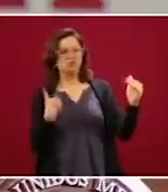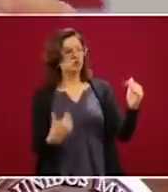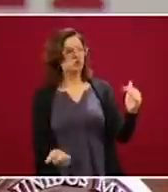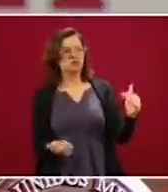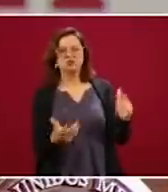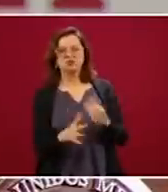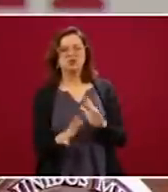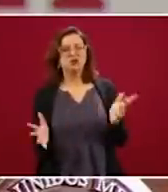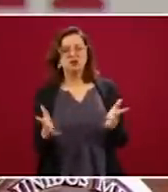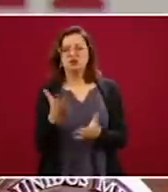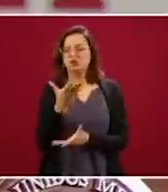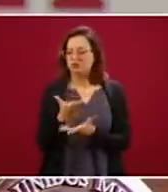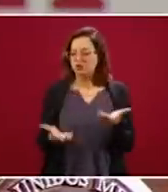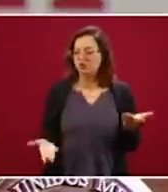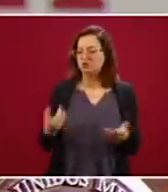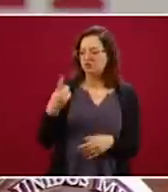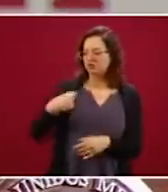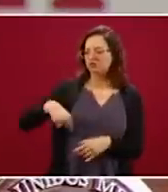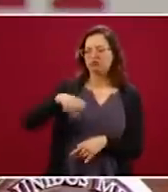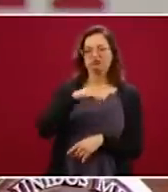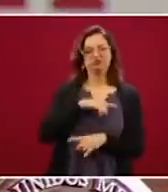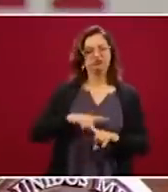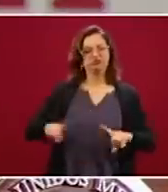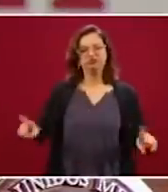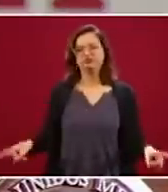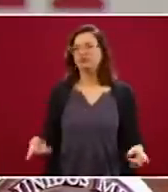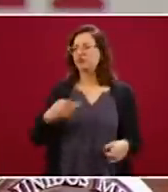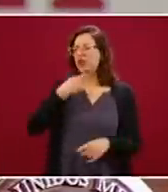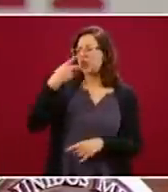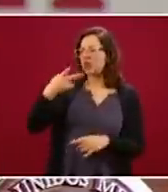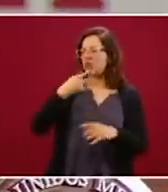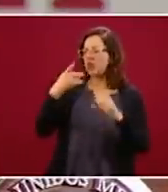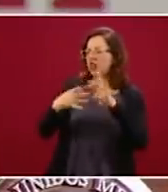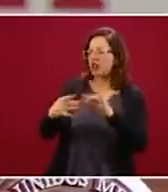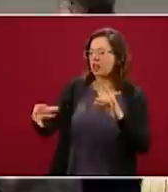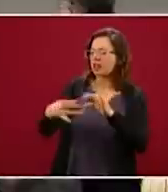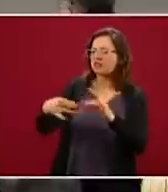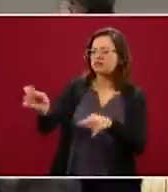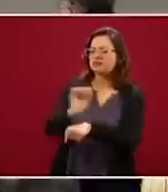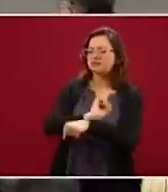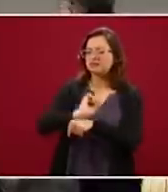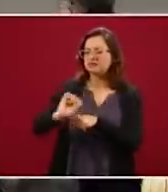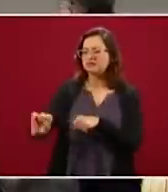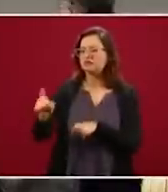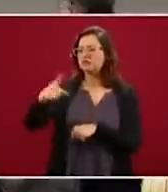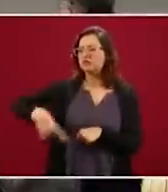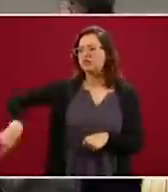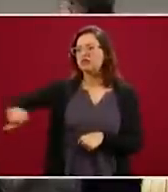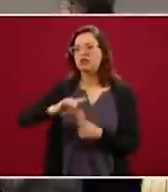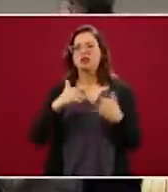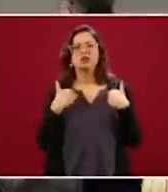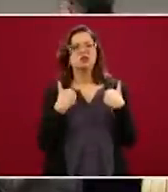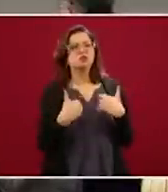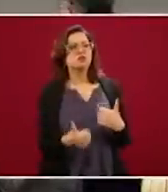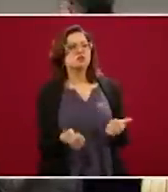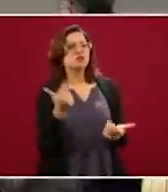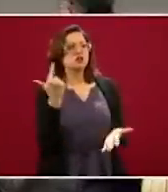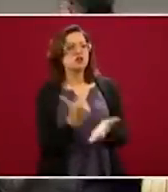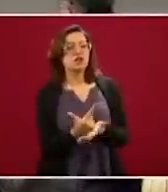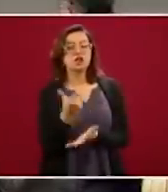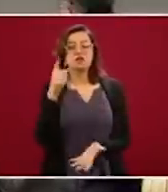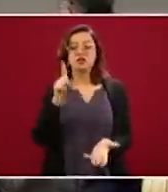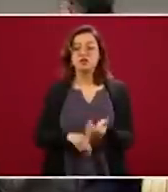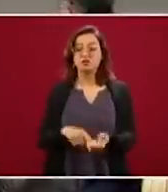manera como habla la gente para que se entienda la gravedad de este consumo, la gravedad de las consecuencias a las familias y